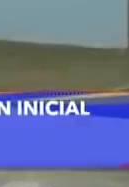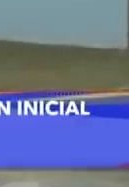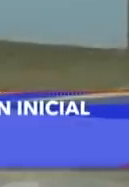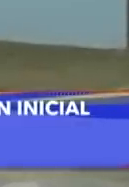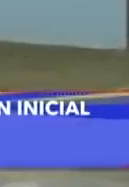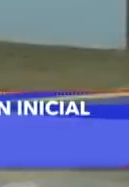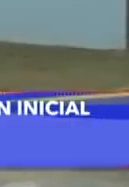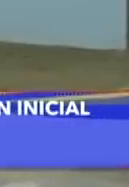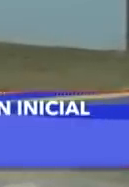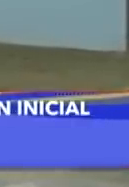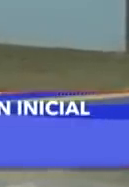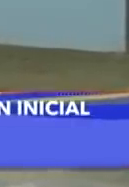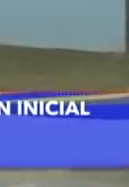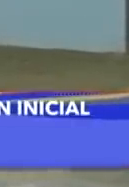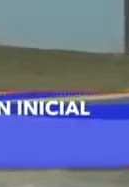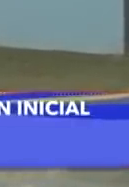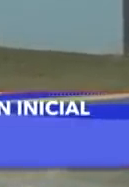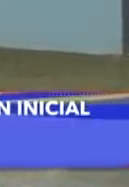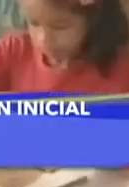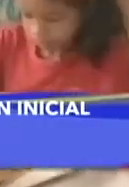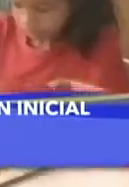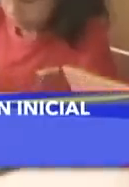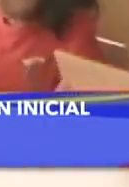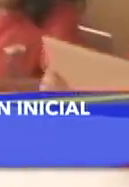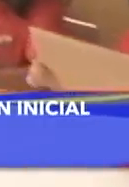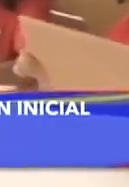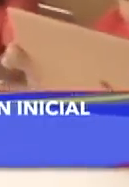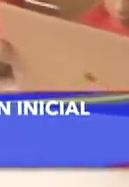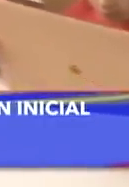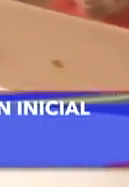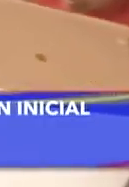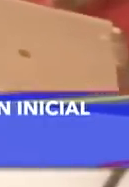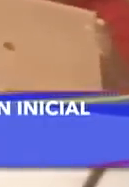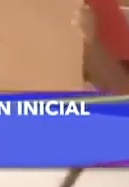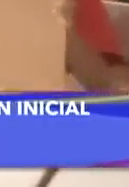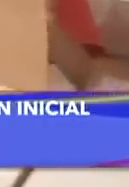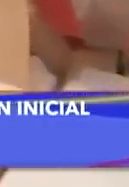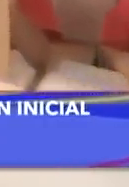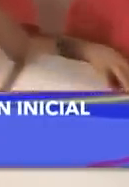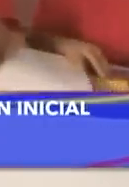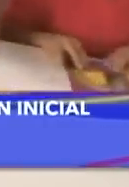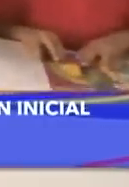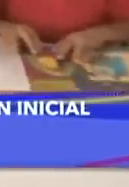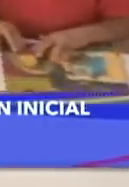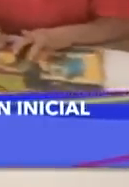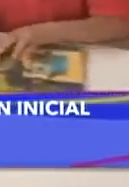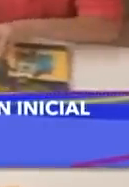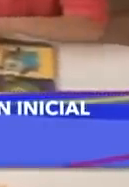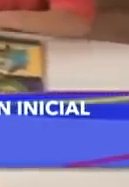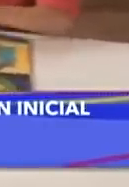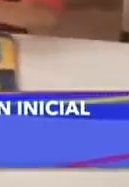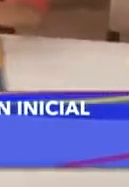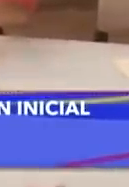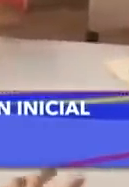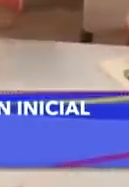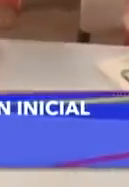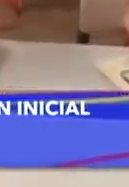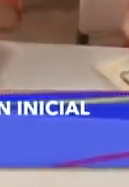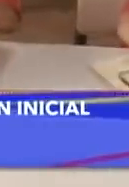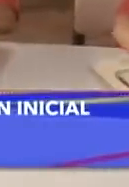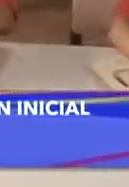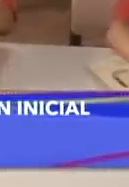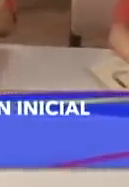por este municipio presidente porque gracias a su esfuerzo gracias a su valentía como siempre lo digo